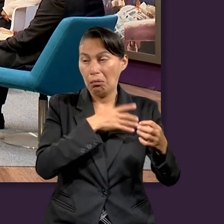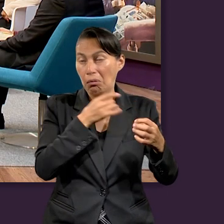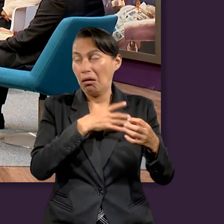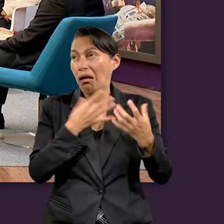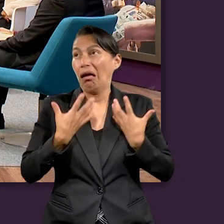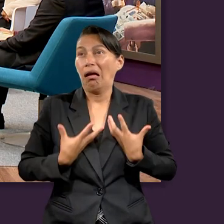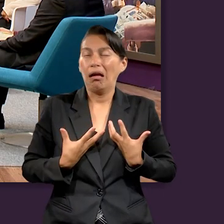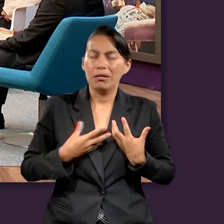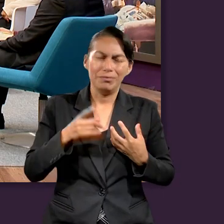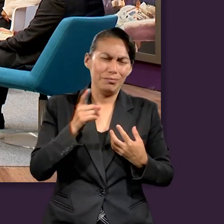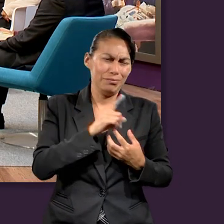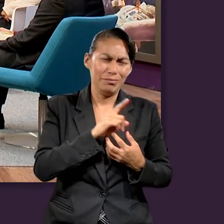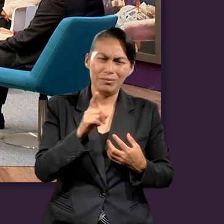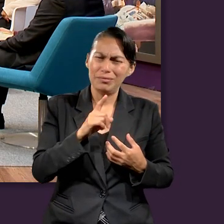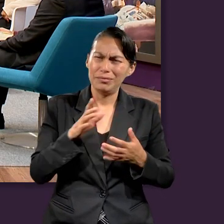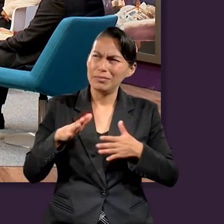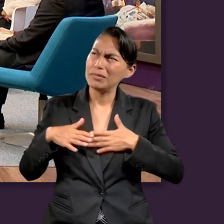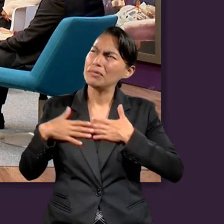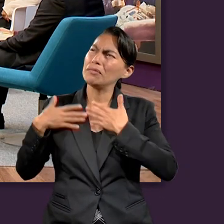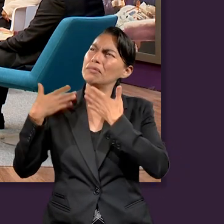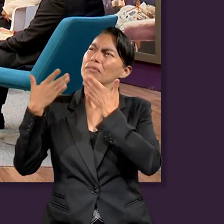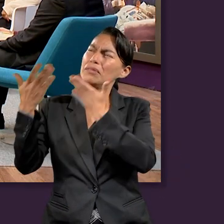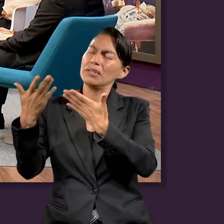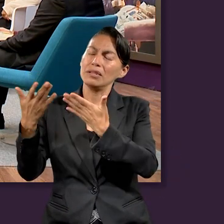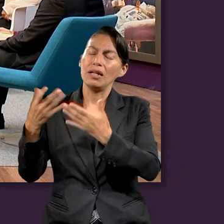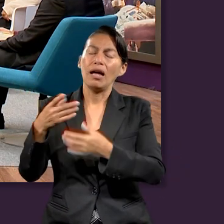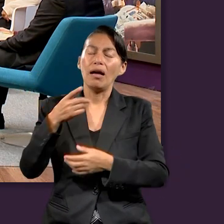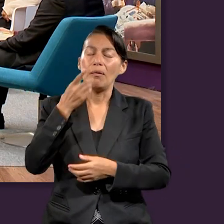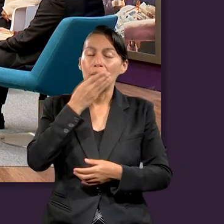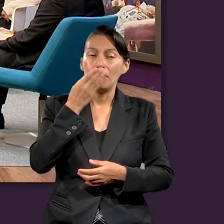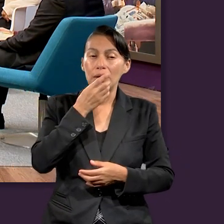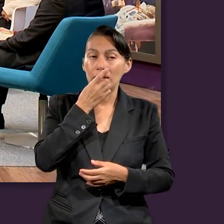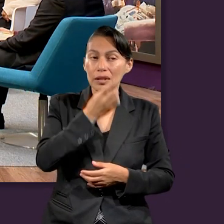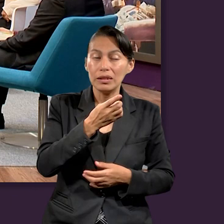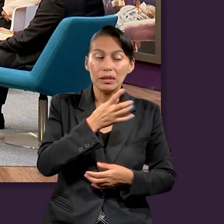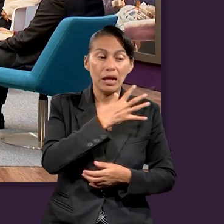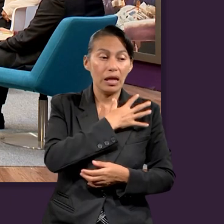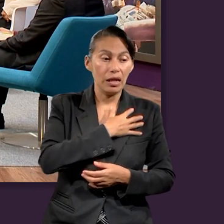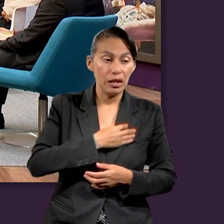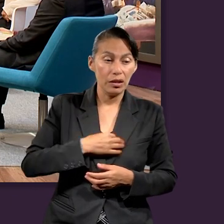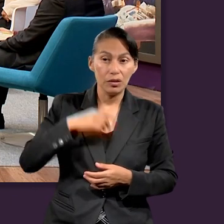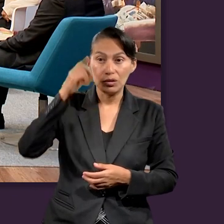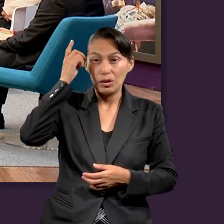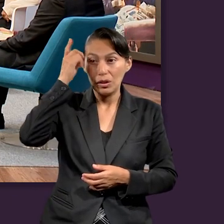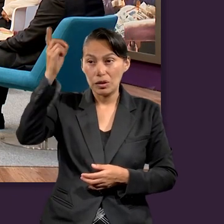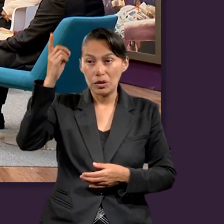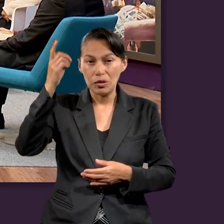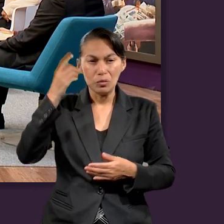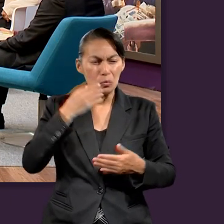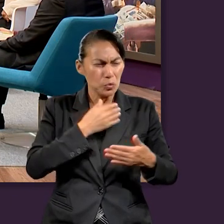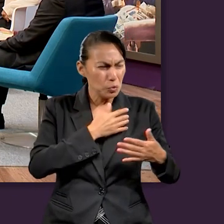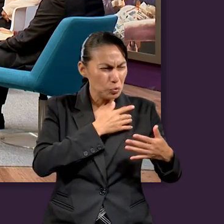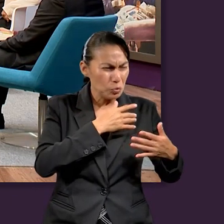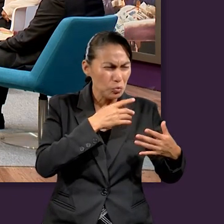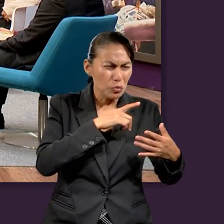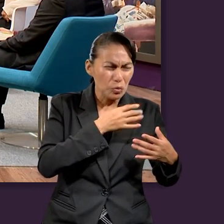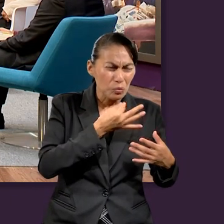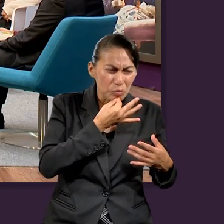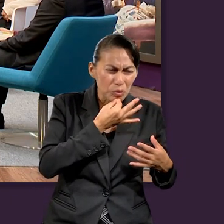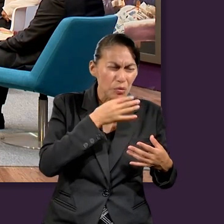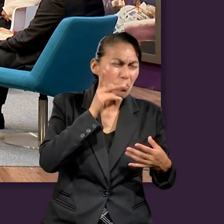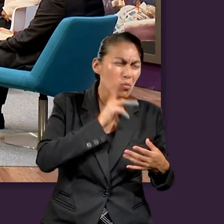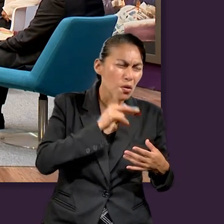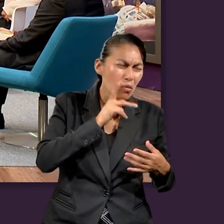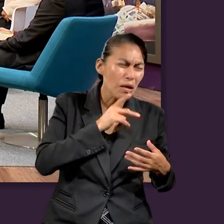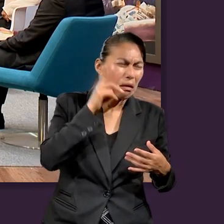cuentas, como ya lo mencionamos en la conversación, al final de cuentas los hijos de Dios llegarán hasta el final,